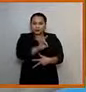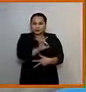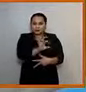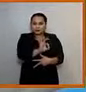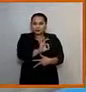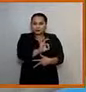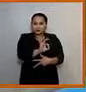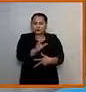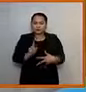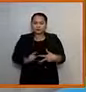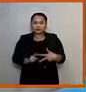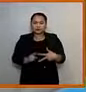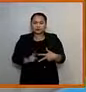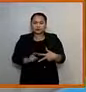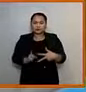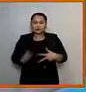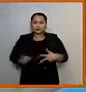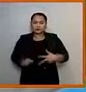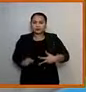89, segundo número ganador.